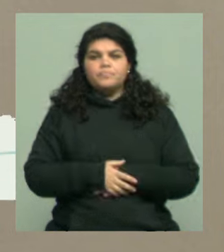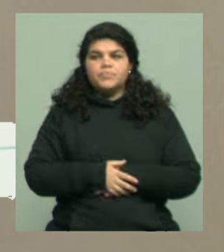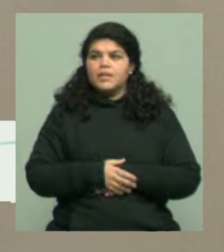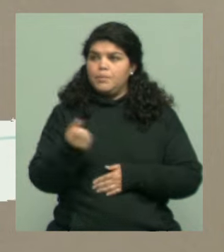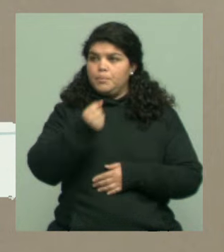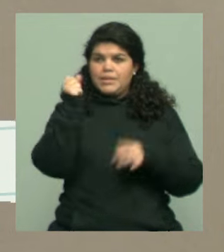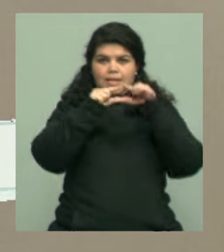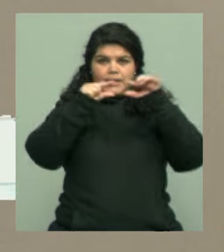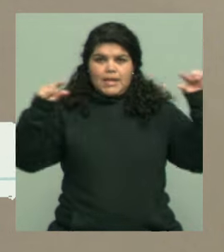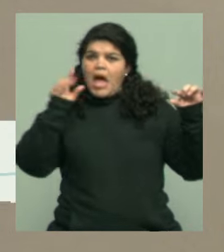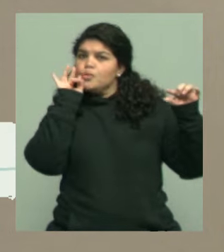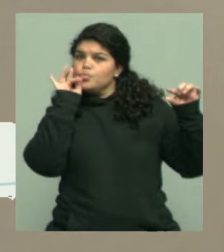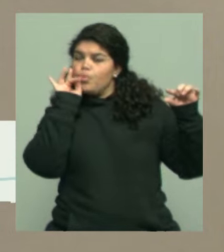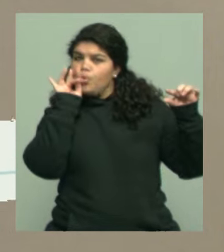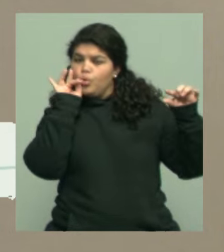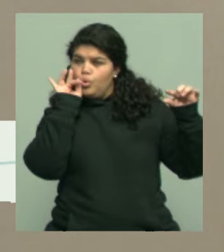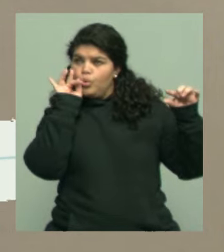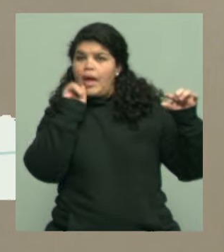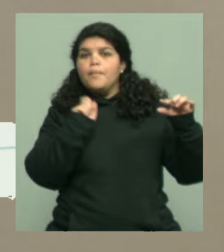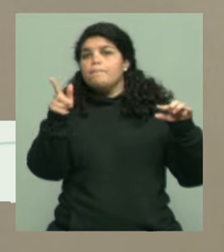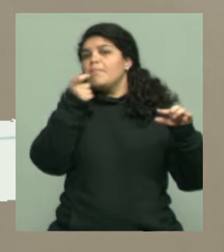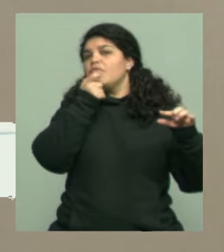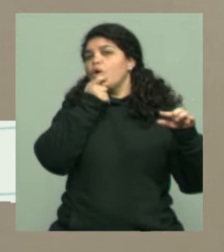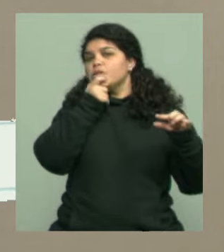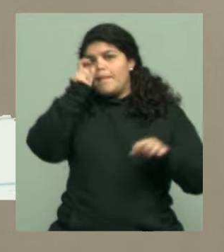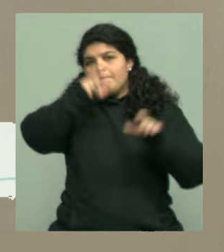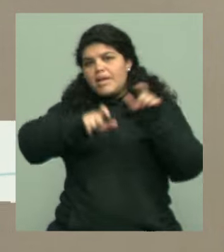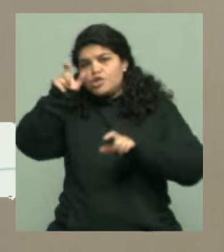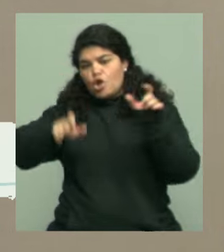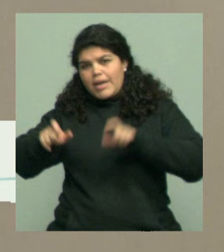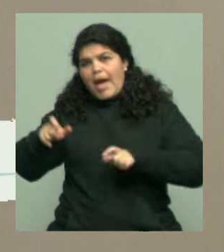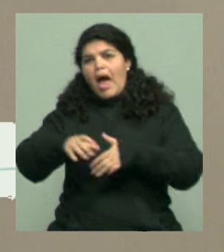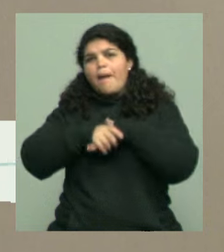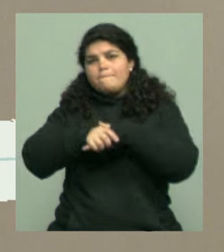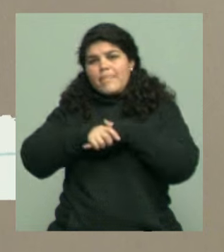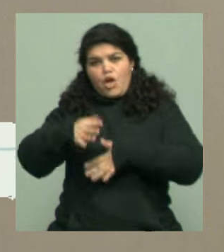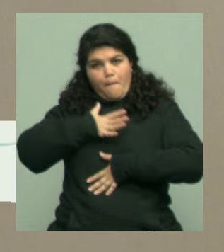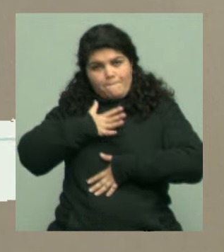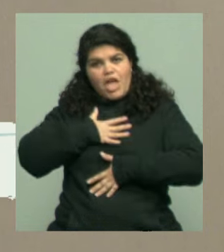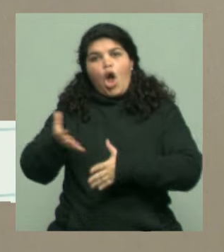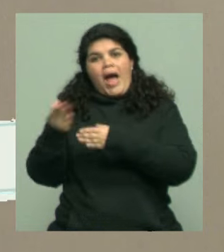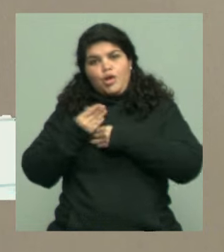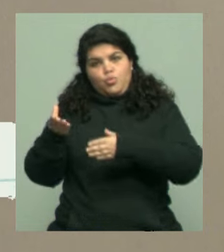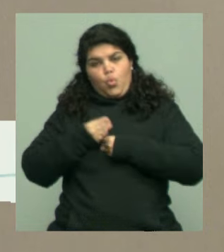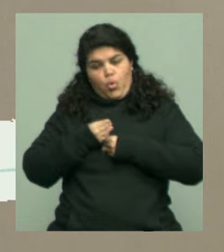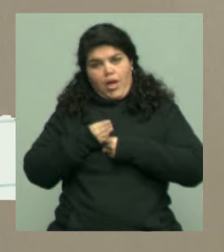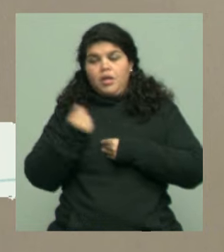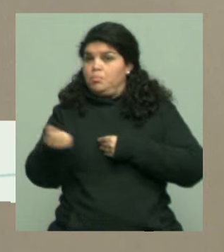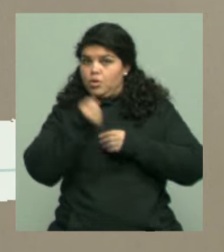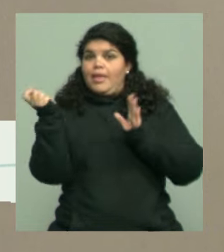link. Ahí yo tengo organizadores allá en Mendoza, unos amigos que me están ayudando, y la idea es anotarse a través de ellos,